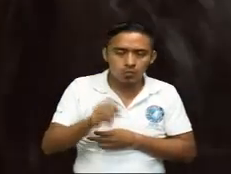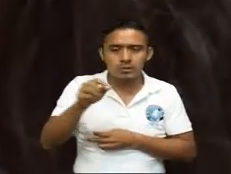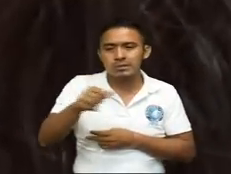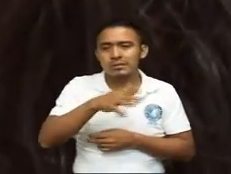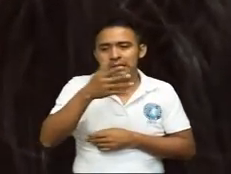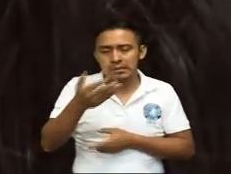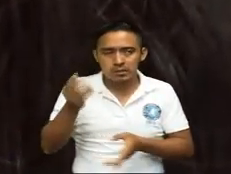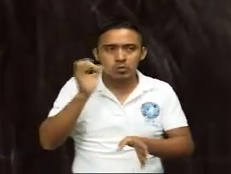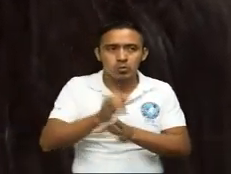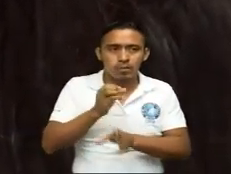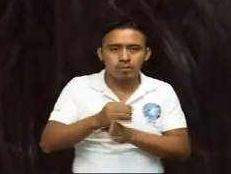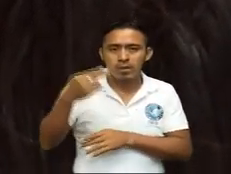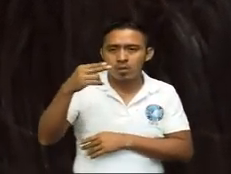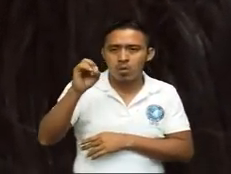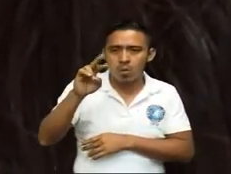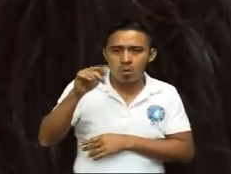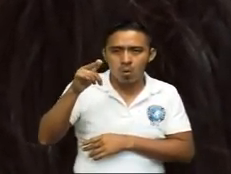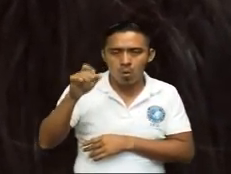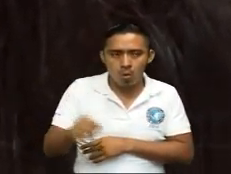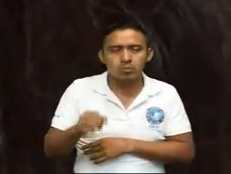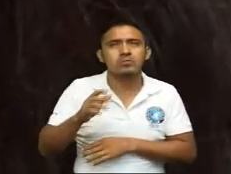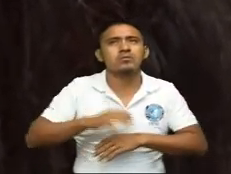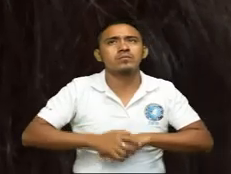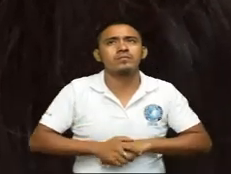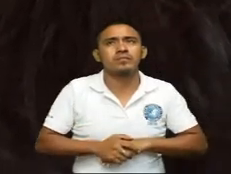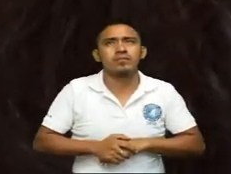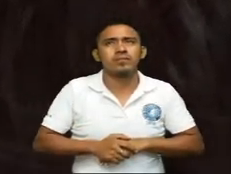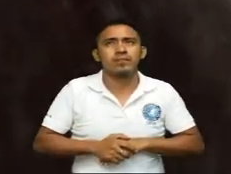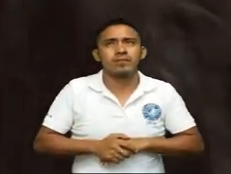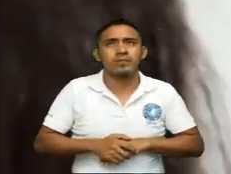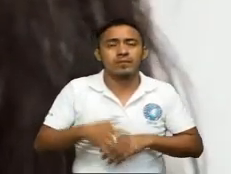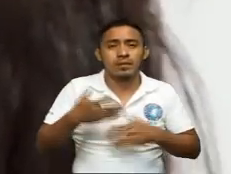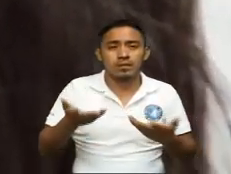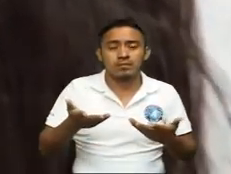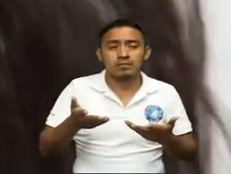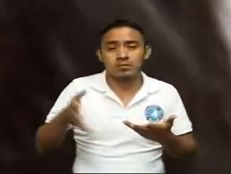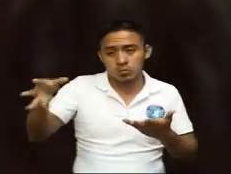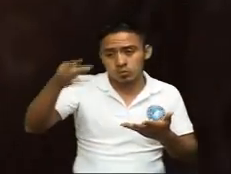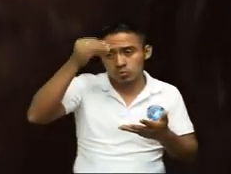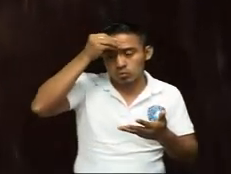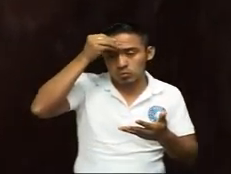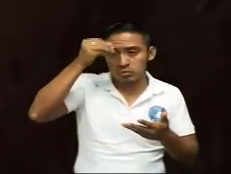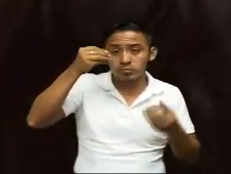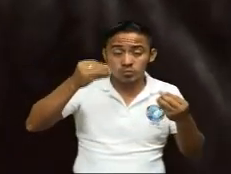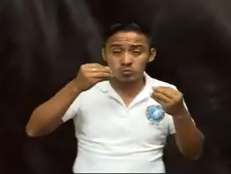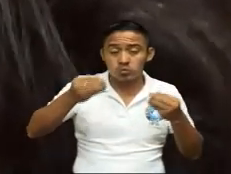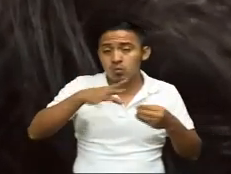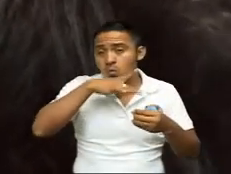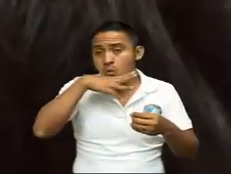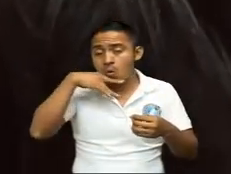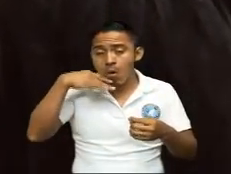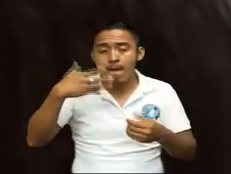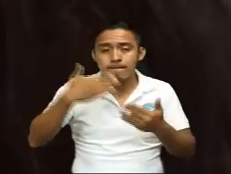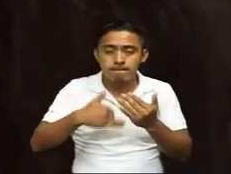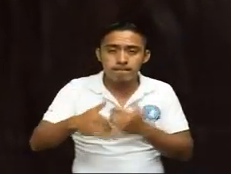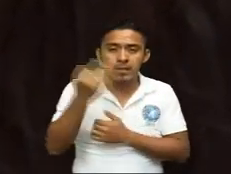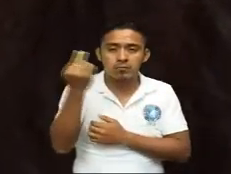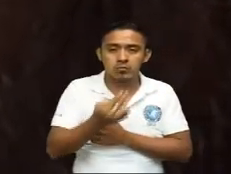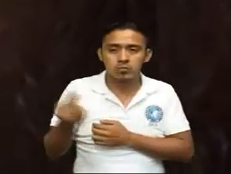un hongo que se llama pitiriasis versicolor, y la pitiriasis versicolor puede agarrar muchos colores, pero acá lo más frecuente es que